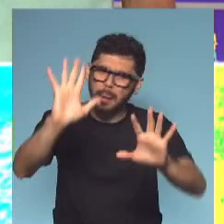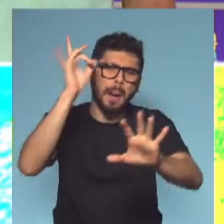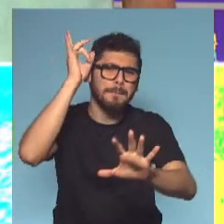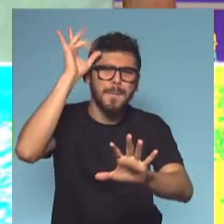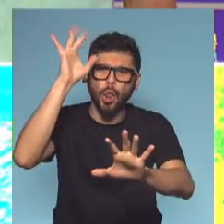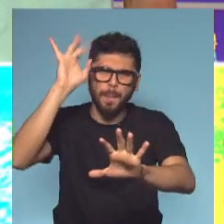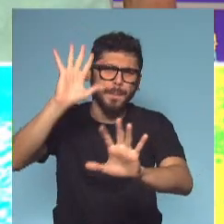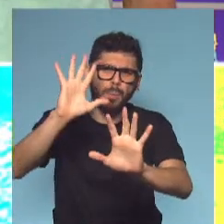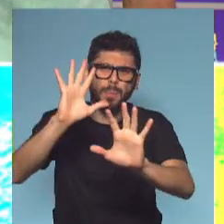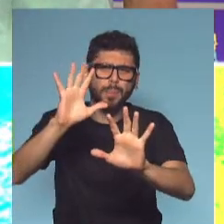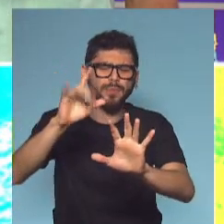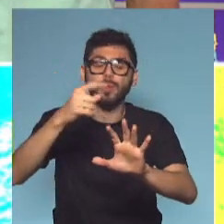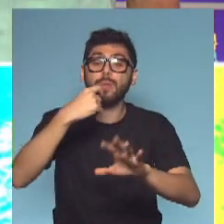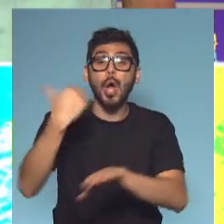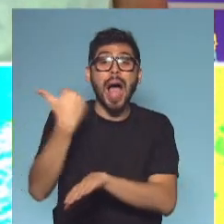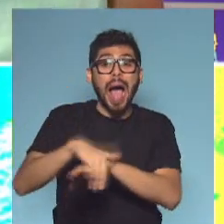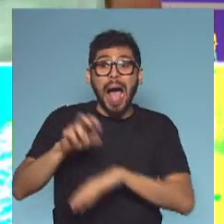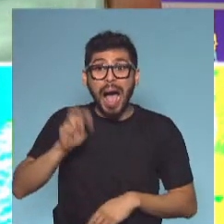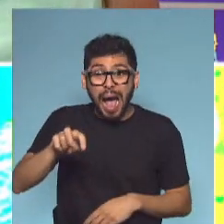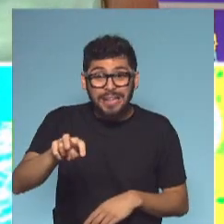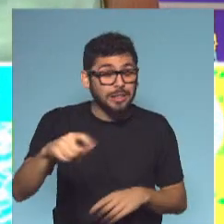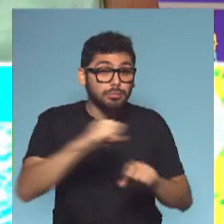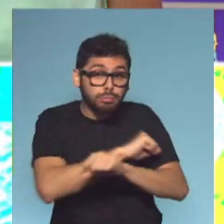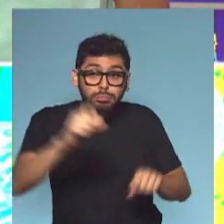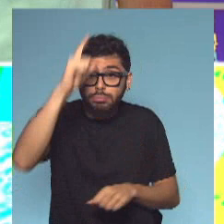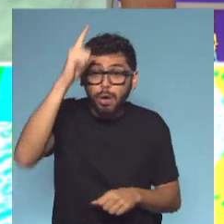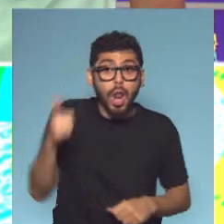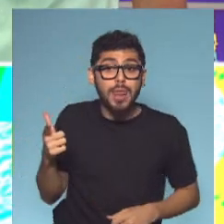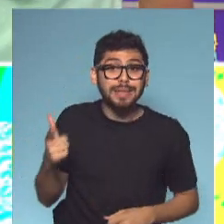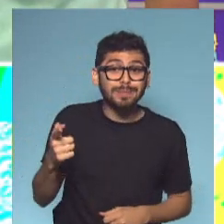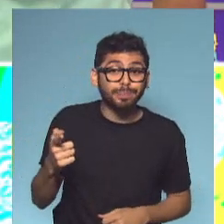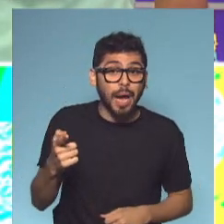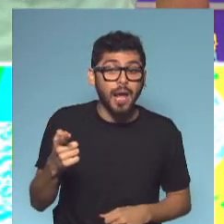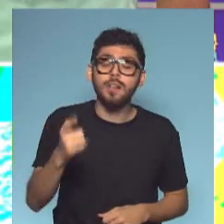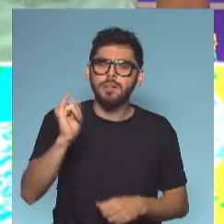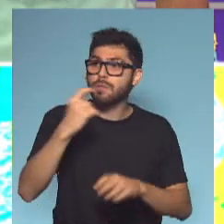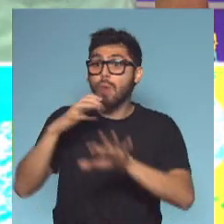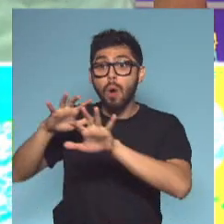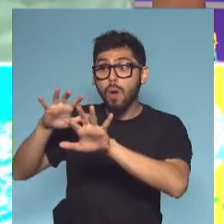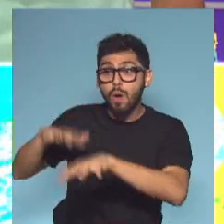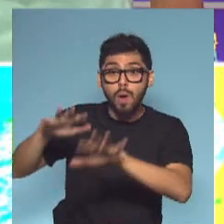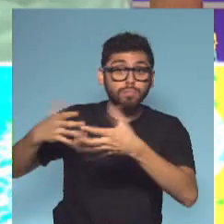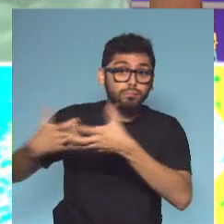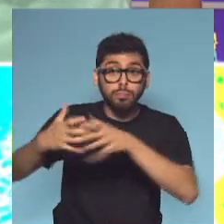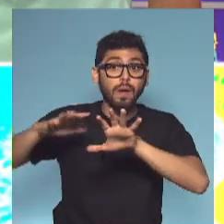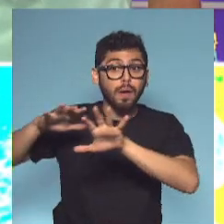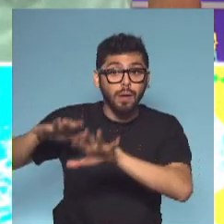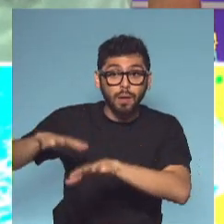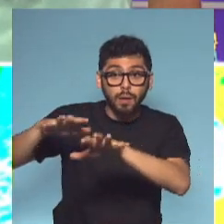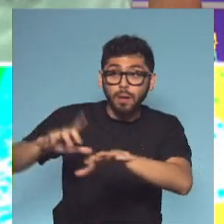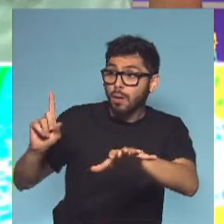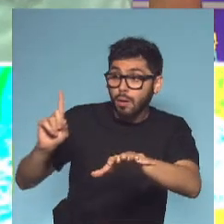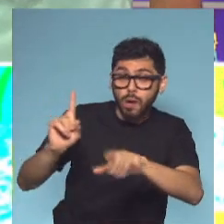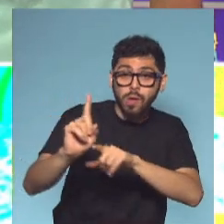Perdón, Alfredo. Vos salís a la calle y te empiezan a disparar. Digamos, si uno está en una movilización social, pues sí,